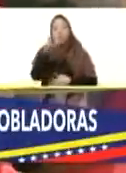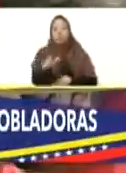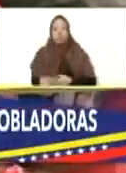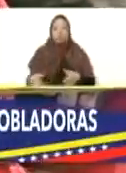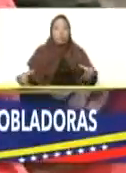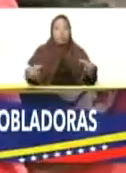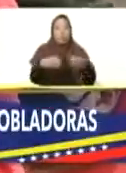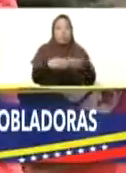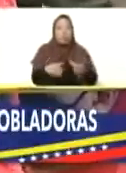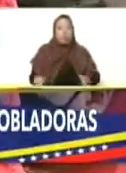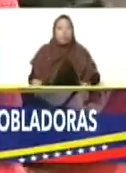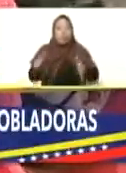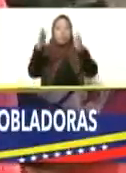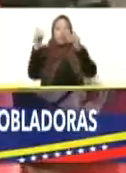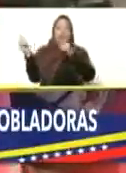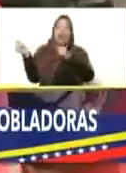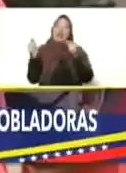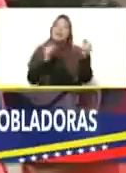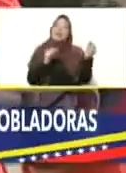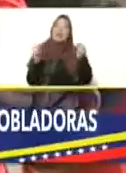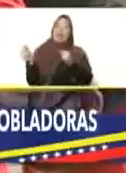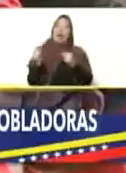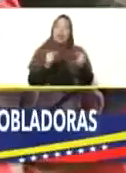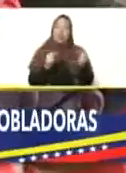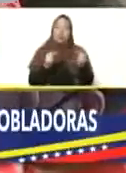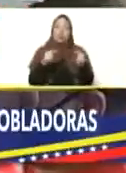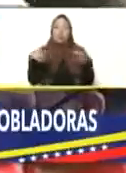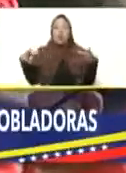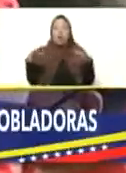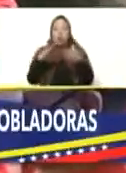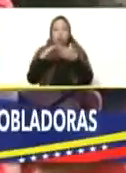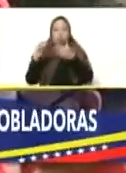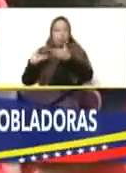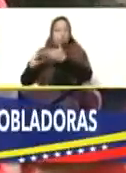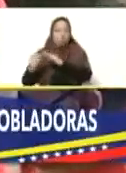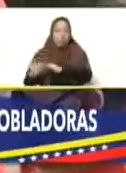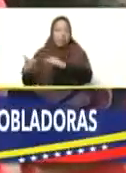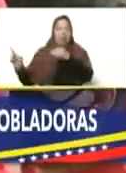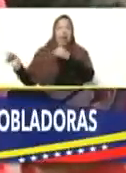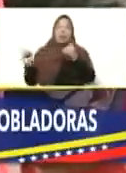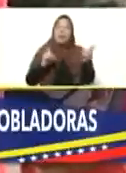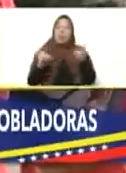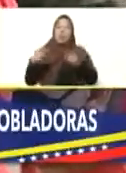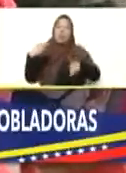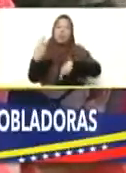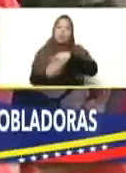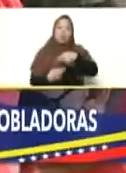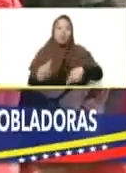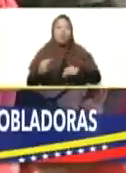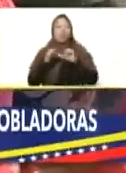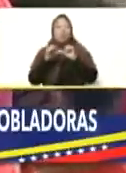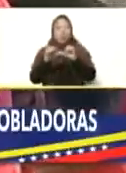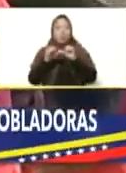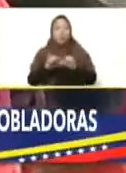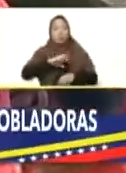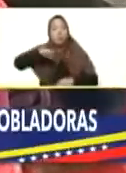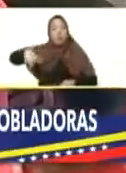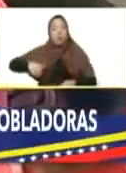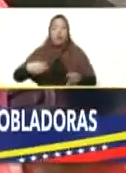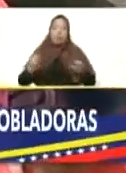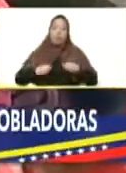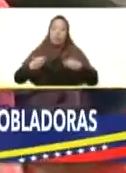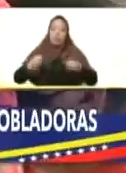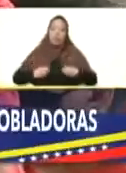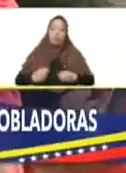dialogar el diálogo permanente a eso que nosotros ahorita estamos poniendo en común en revolución eso es un diálogo permanente en el que nosotros vivimos